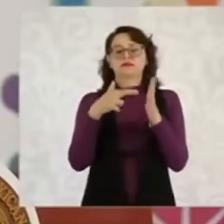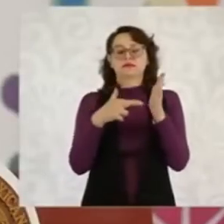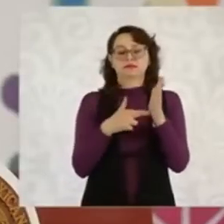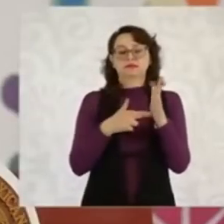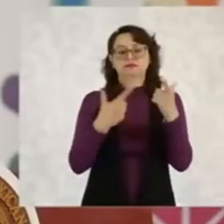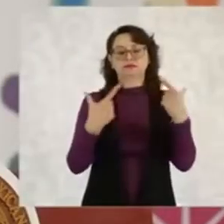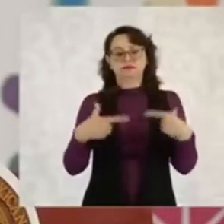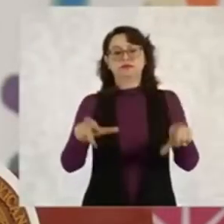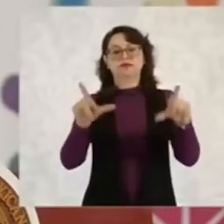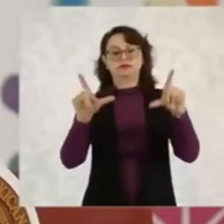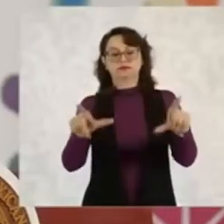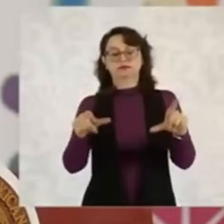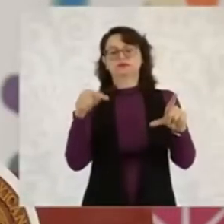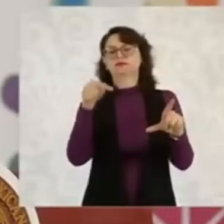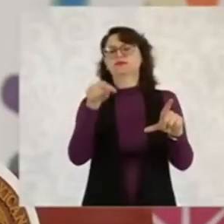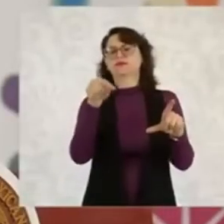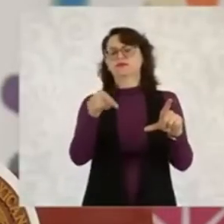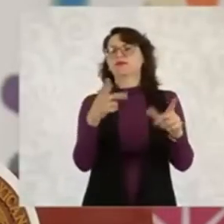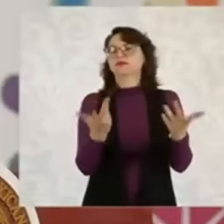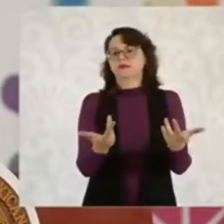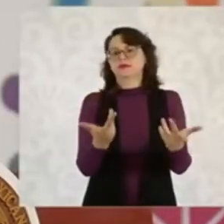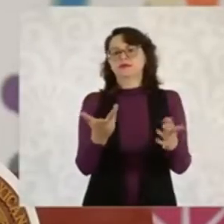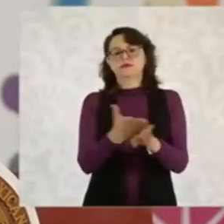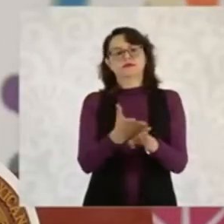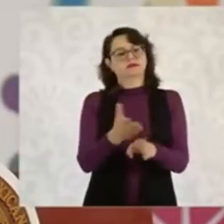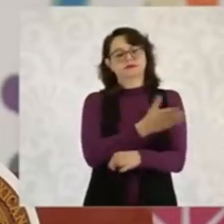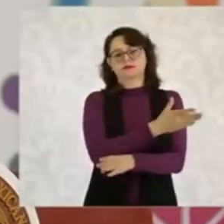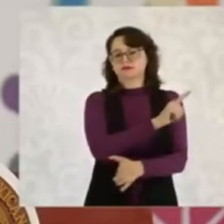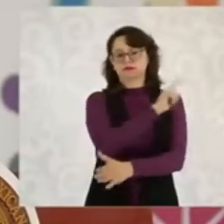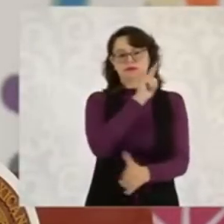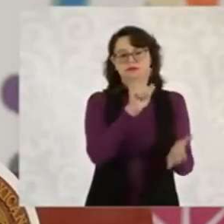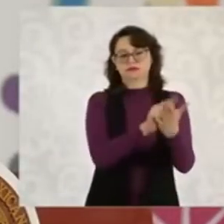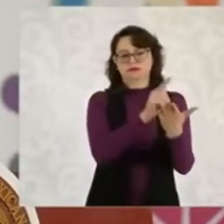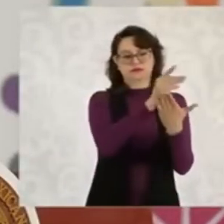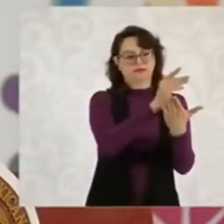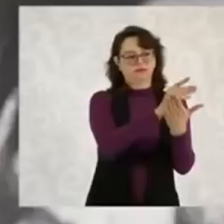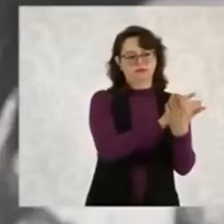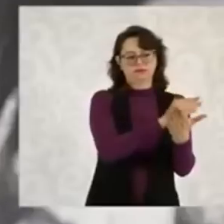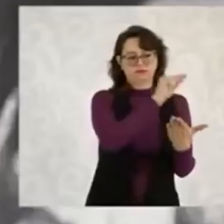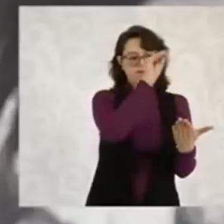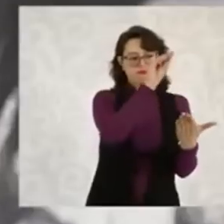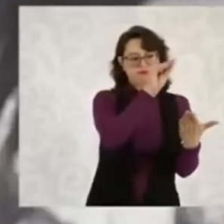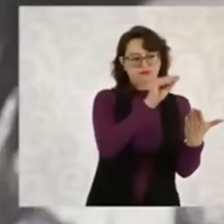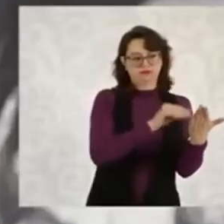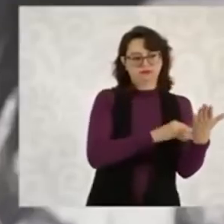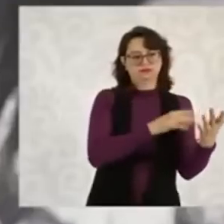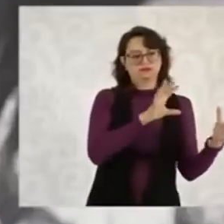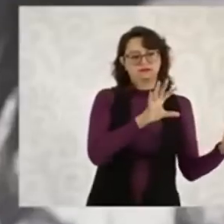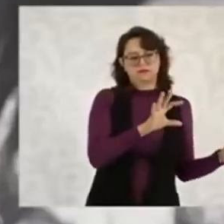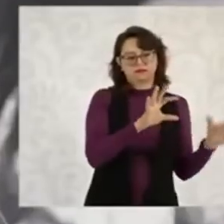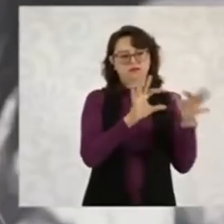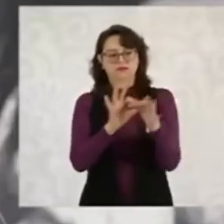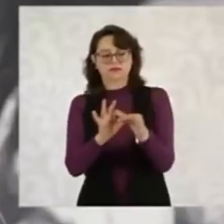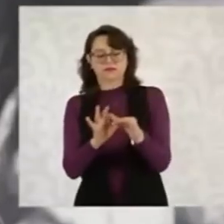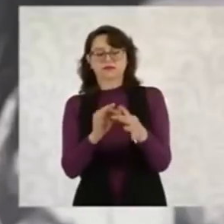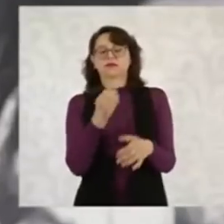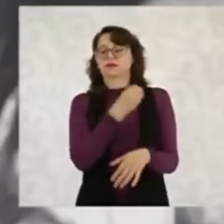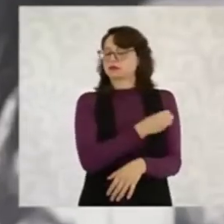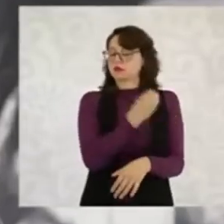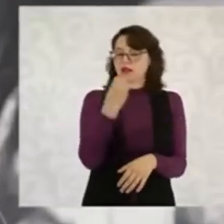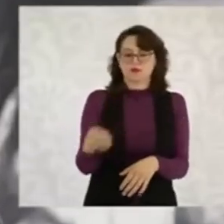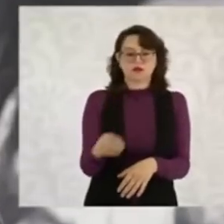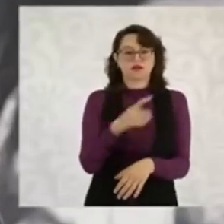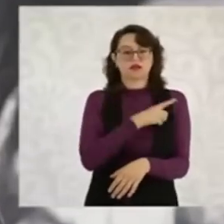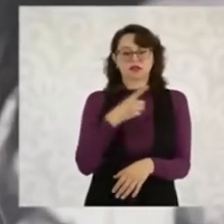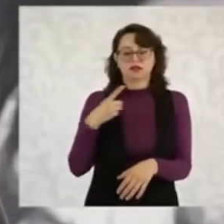siempre son con base en lo que se estableció de igual manera en la reforma, en un piloto obligatorio en